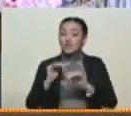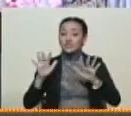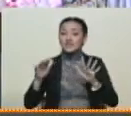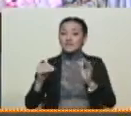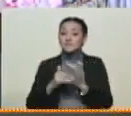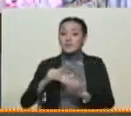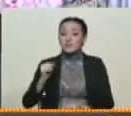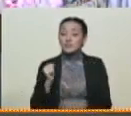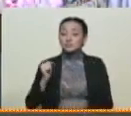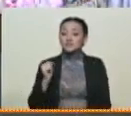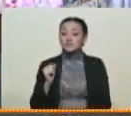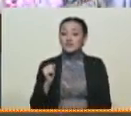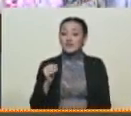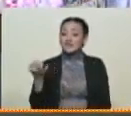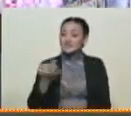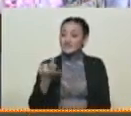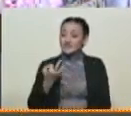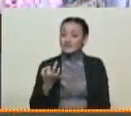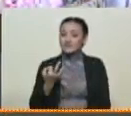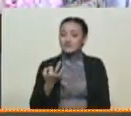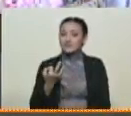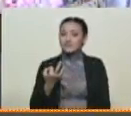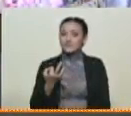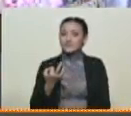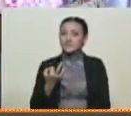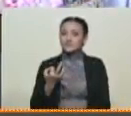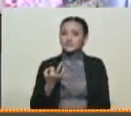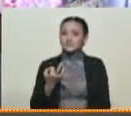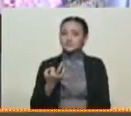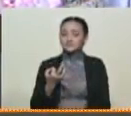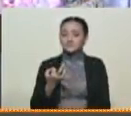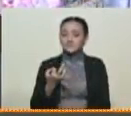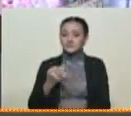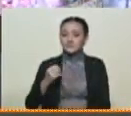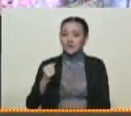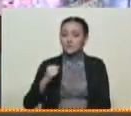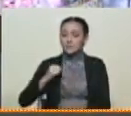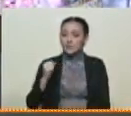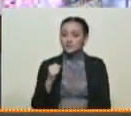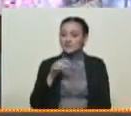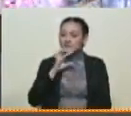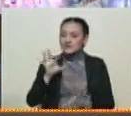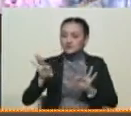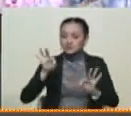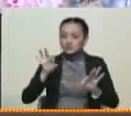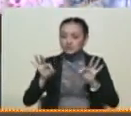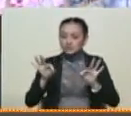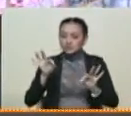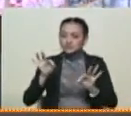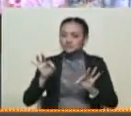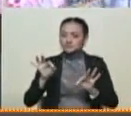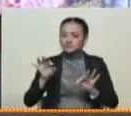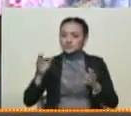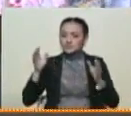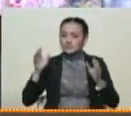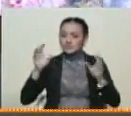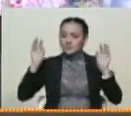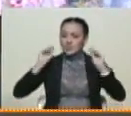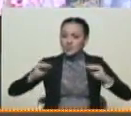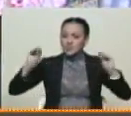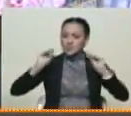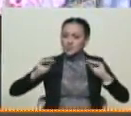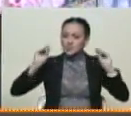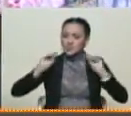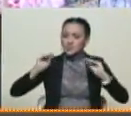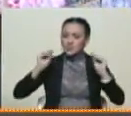Ahora, una policía de verdad, una policía donde seleccionemos muy bien quién va a ser policía, lo formemos muy bien, lo equipemos